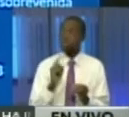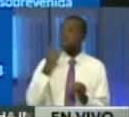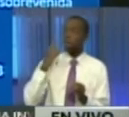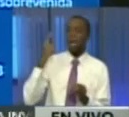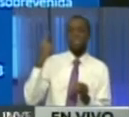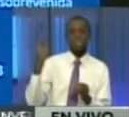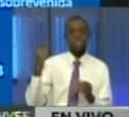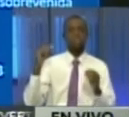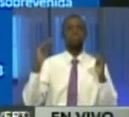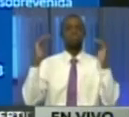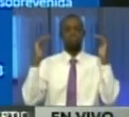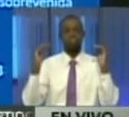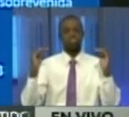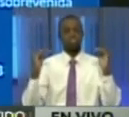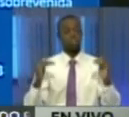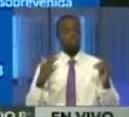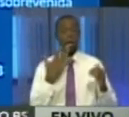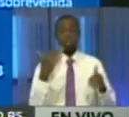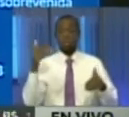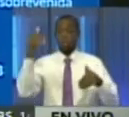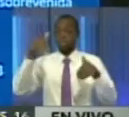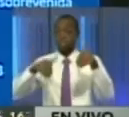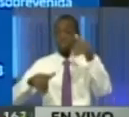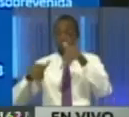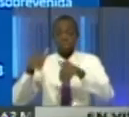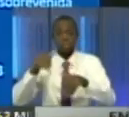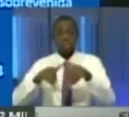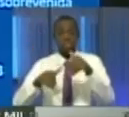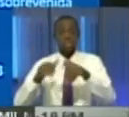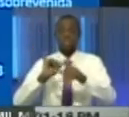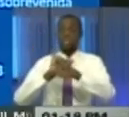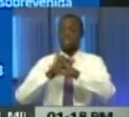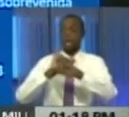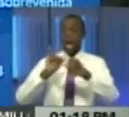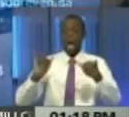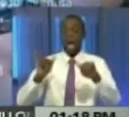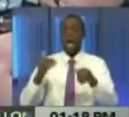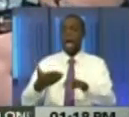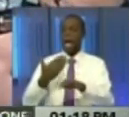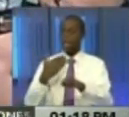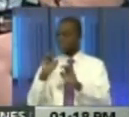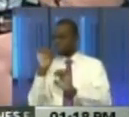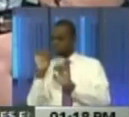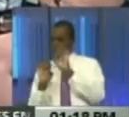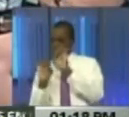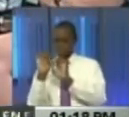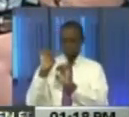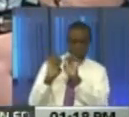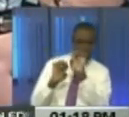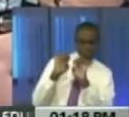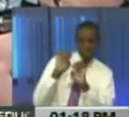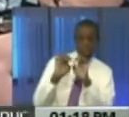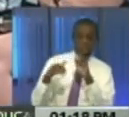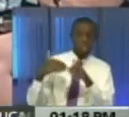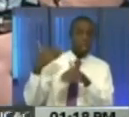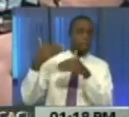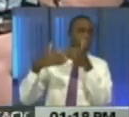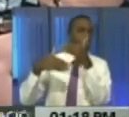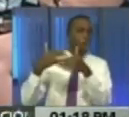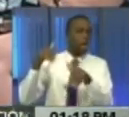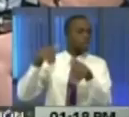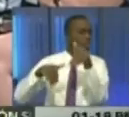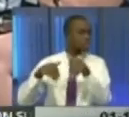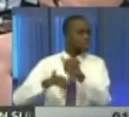procesos electorales una vez que lo vamos a comenzar a trabajar, pero también una vez que ha concluido, para